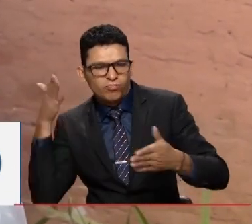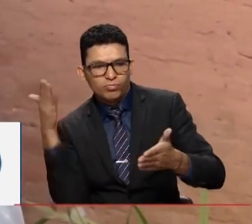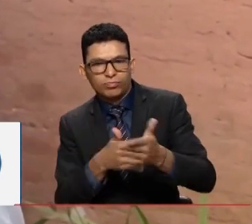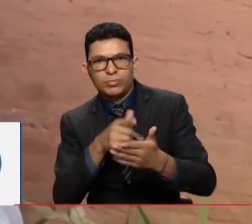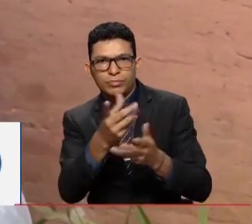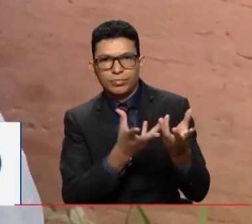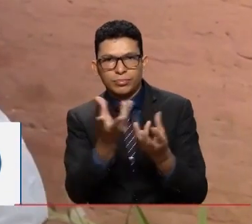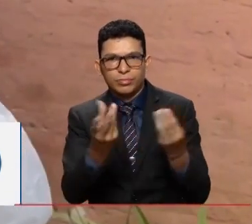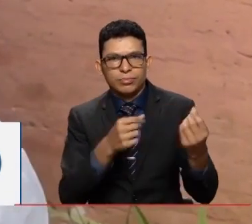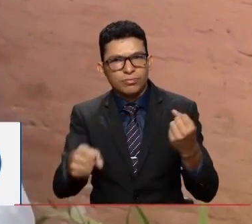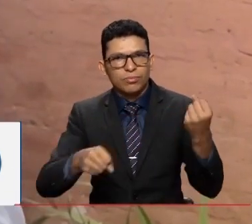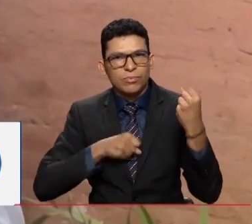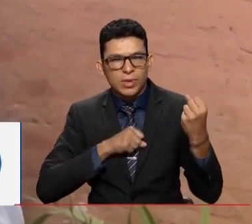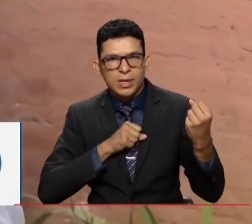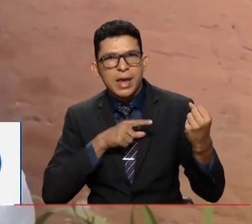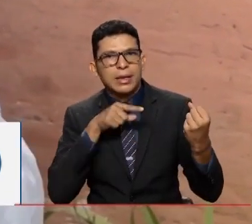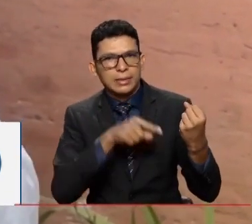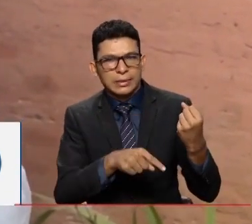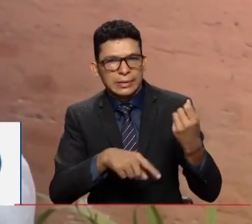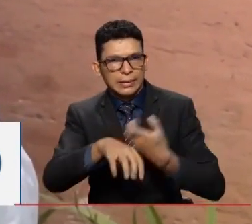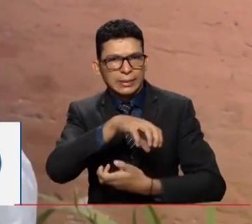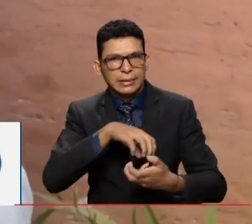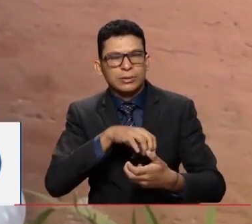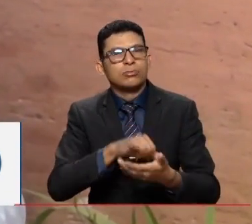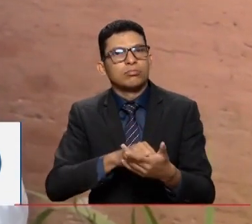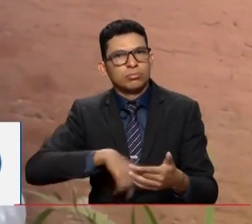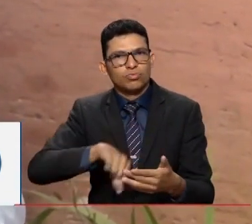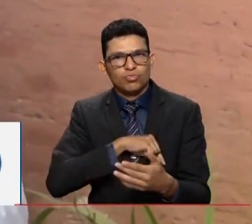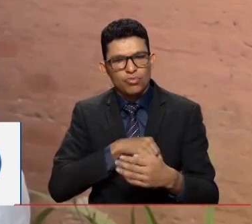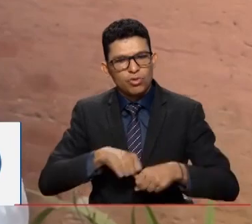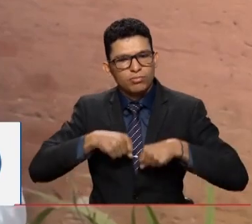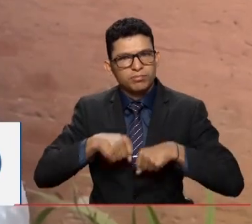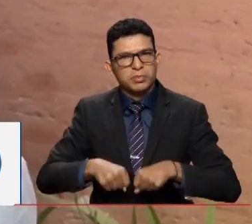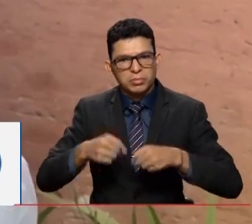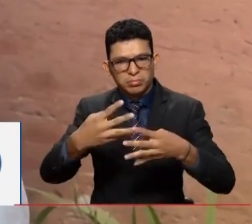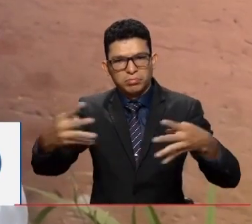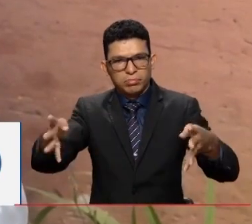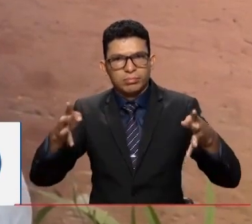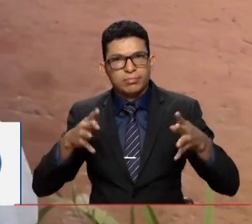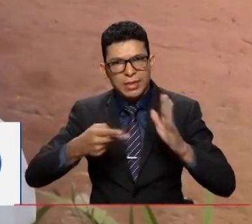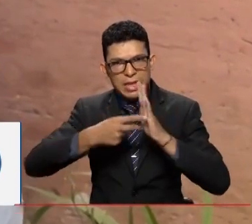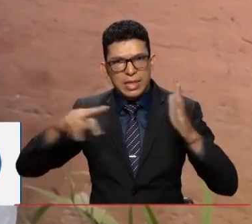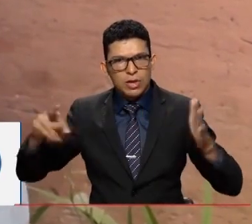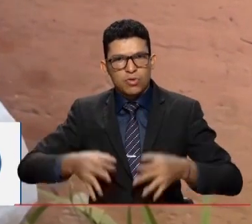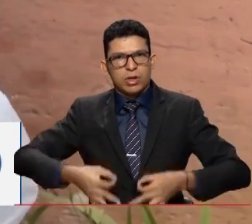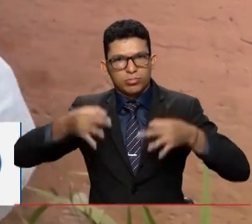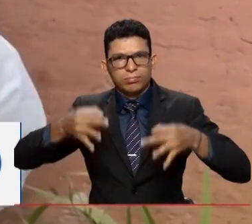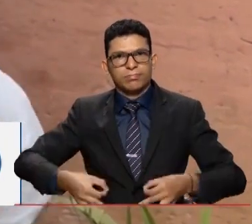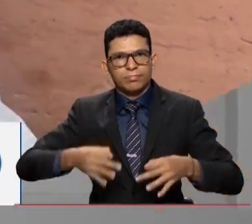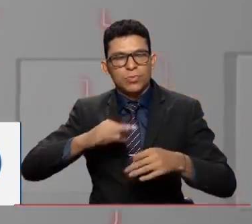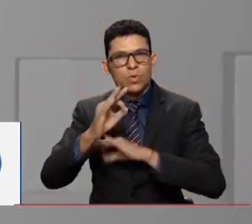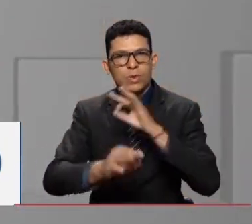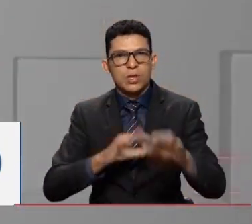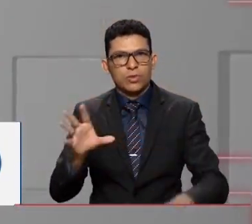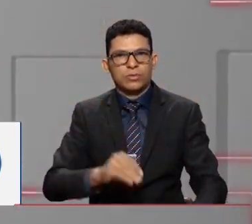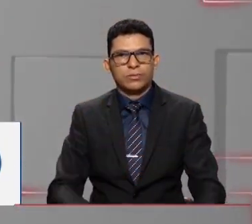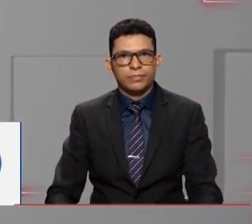a los grupos armados ilegales, fortaleciendo nuestras fronteras terrestres con seguridad y tecnología para cuidar a todos los